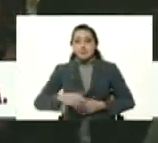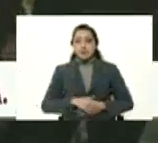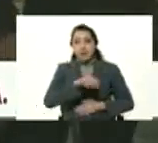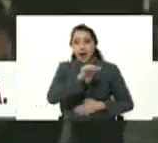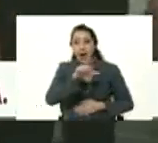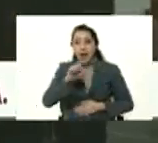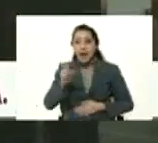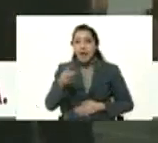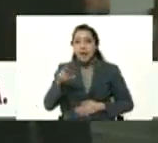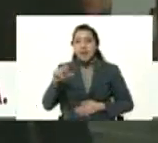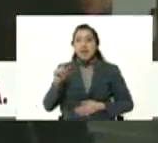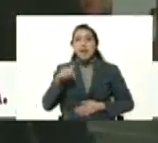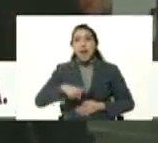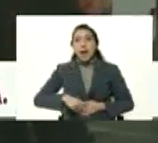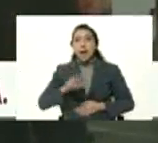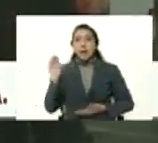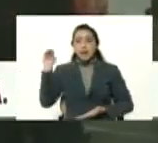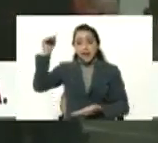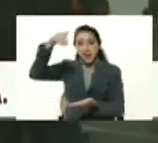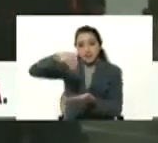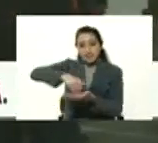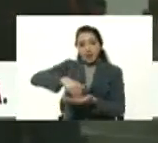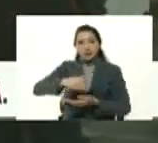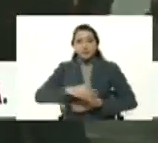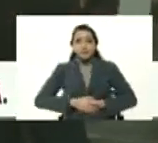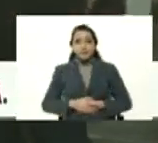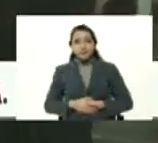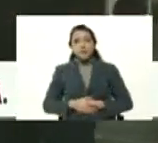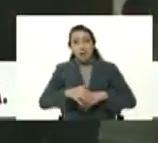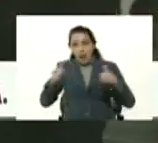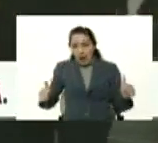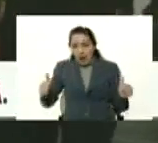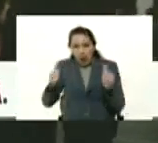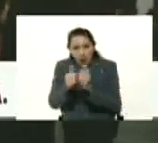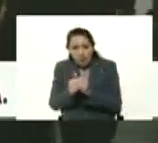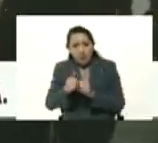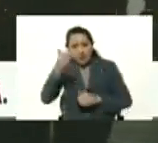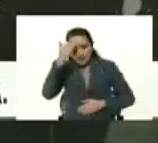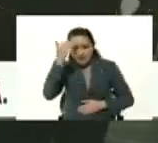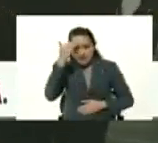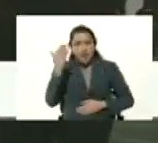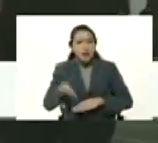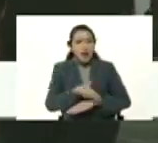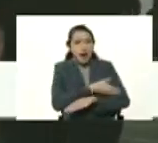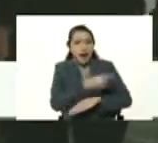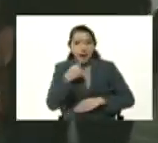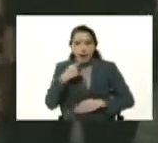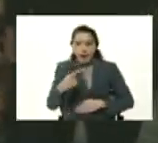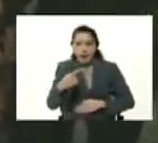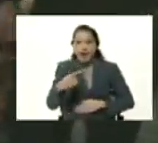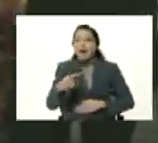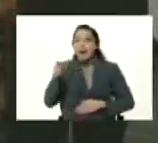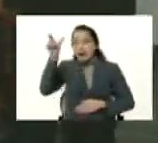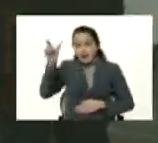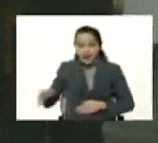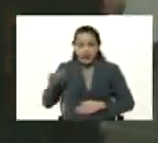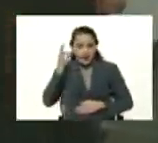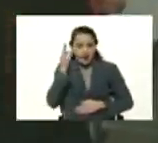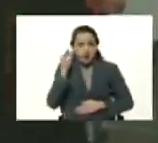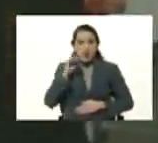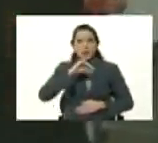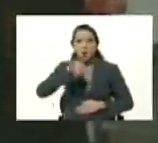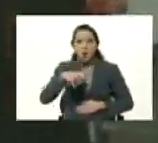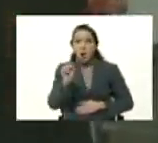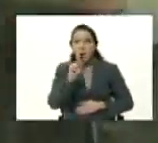ubicada en La Victoria, estado Aragua. Me acompañan, como usted lo ha mencionado, la compañera Yosmar Rodríguez, quien